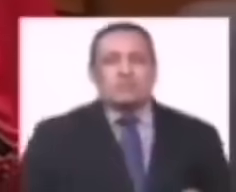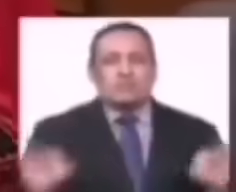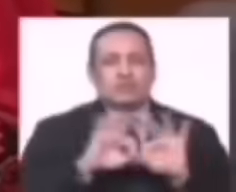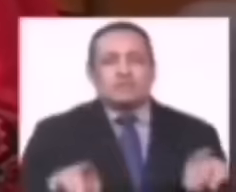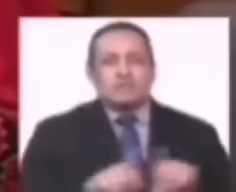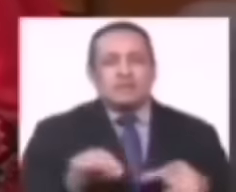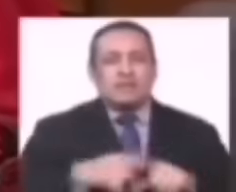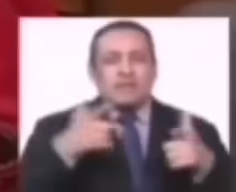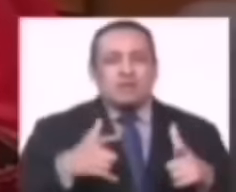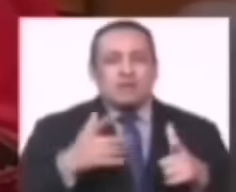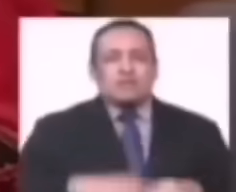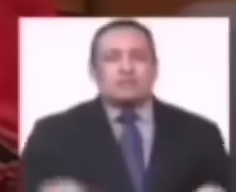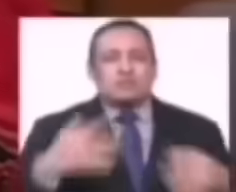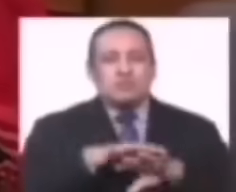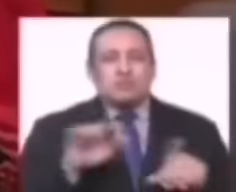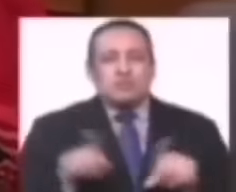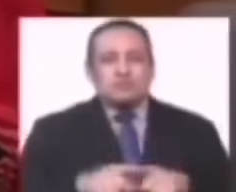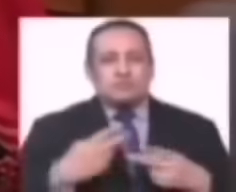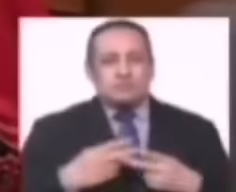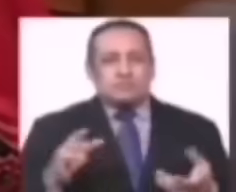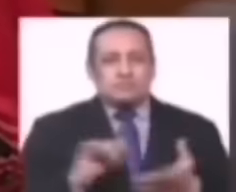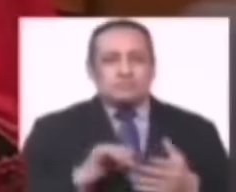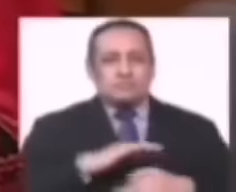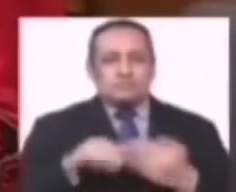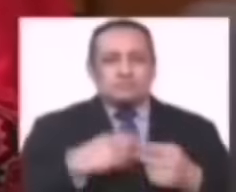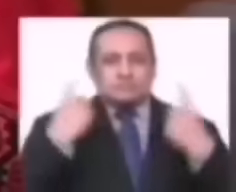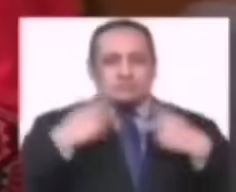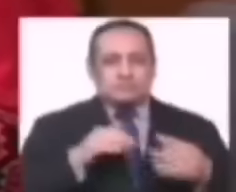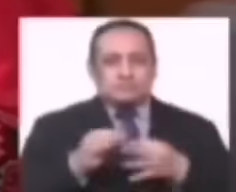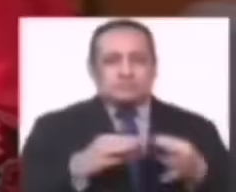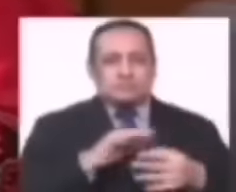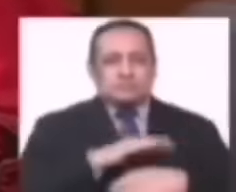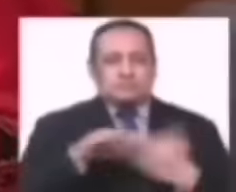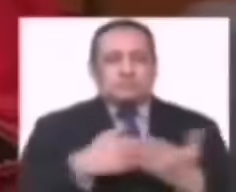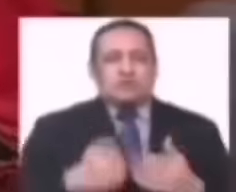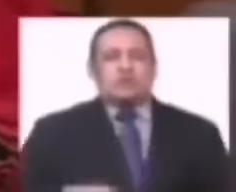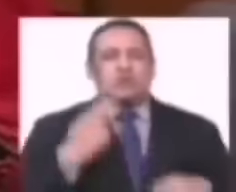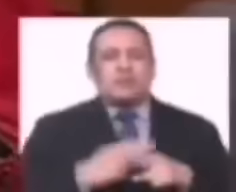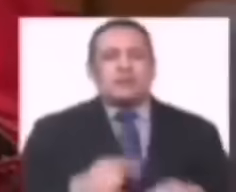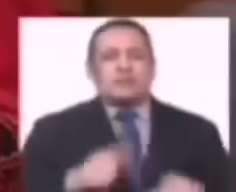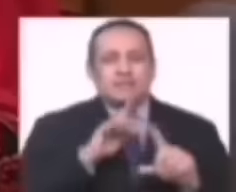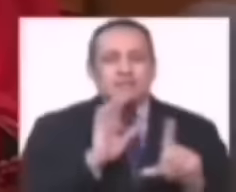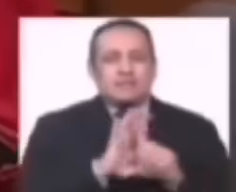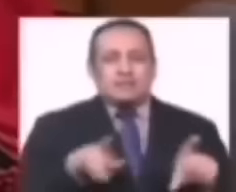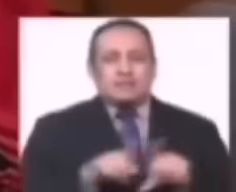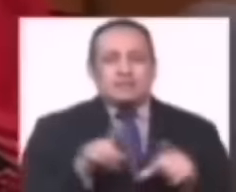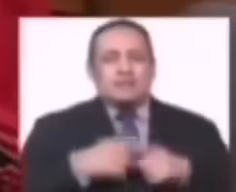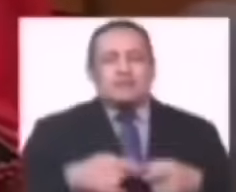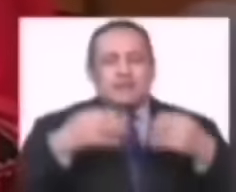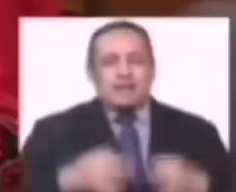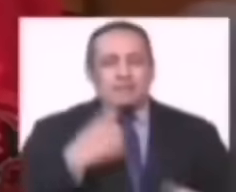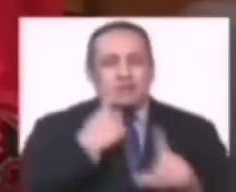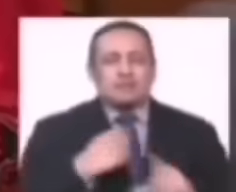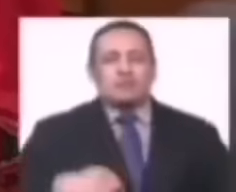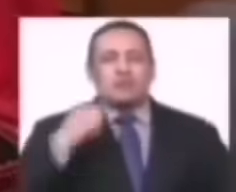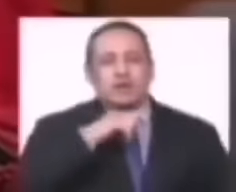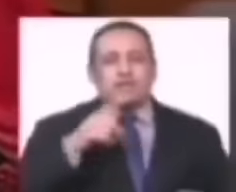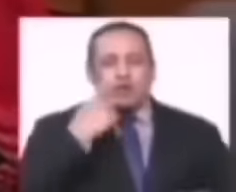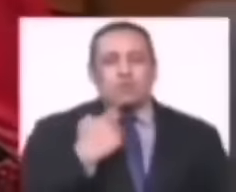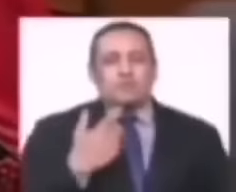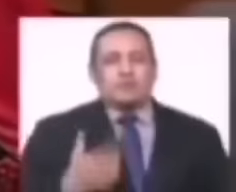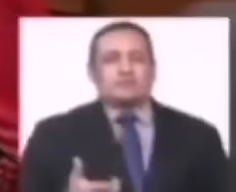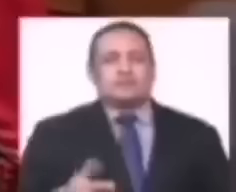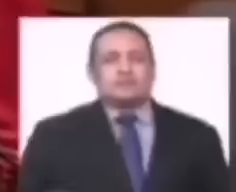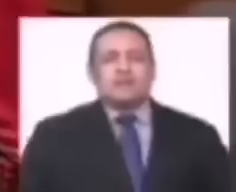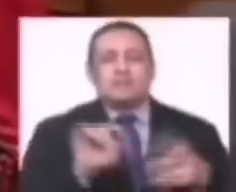lenguaje inclusivo es una herramienta como tal, que permite nombrar y legitimar la presencia de mujeres y de hombres.